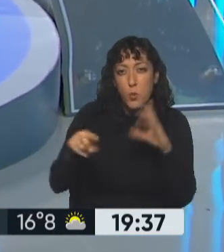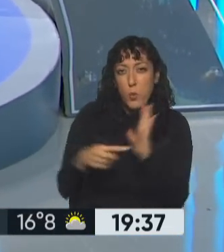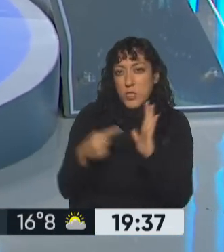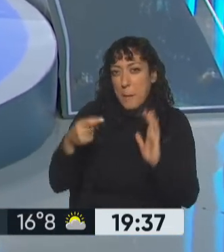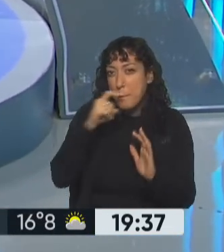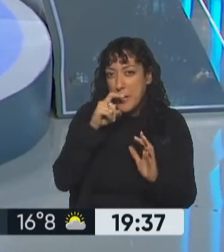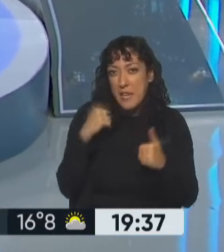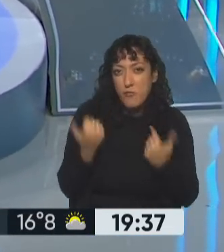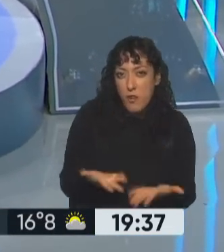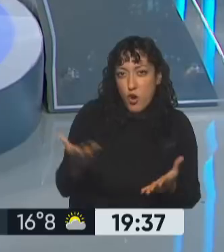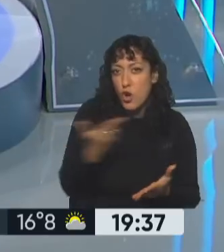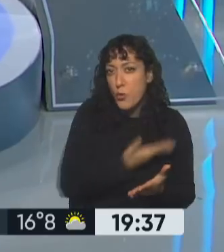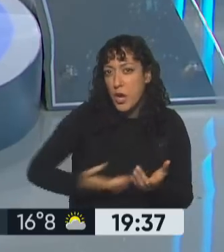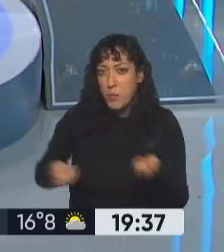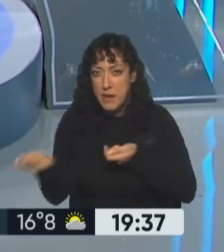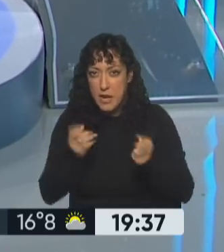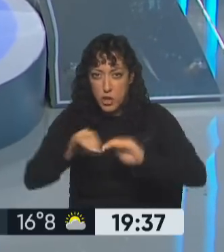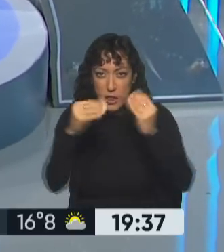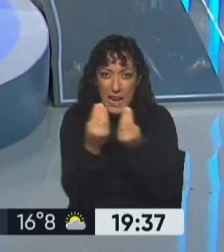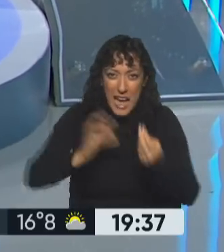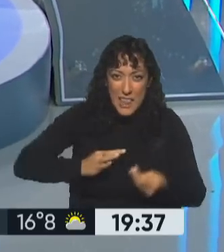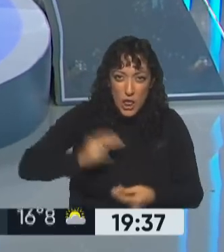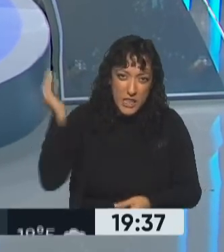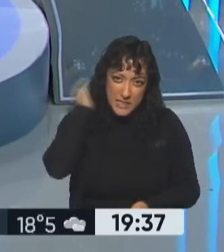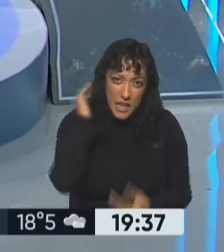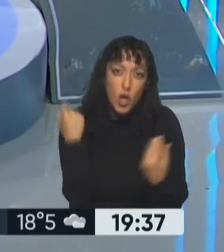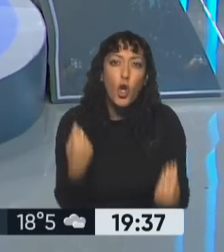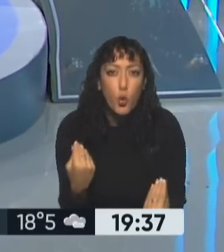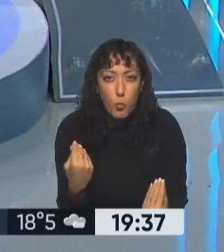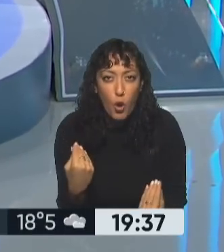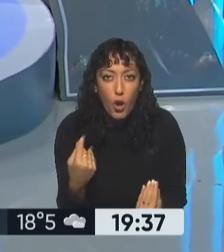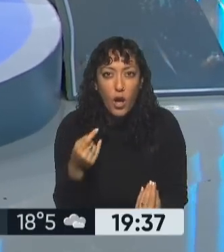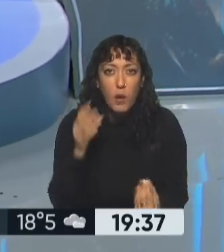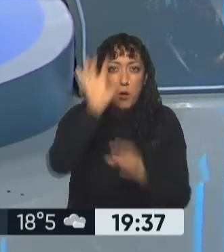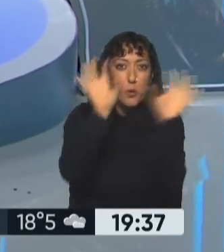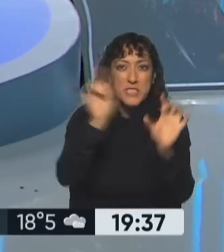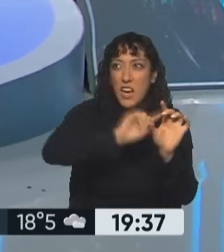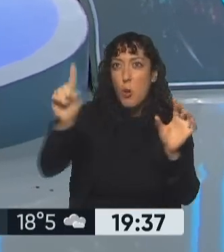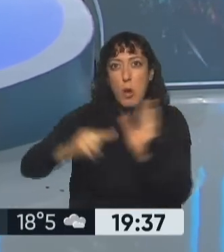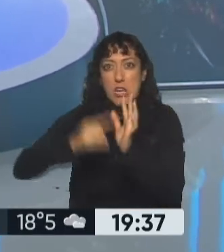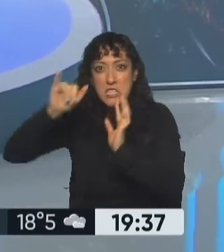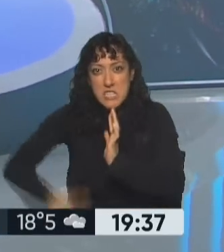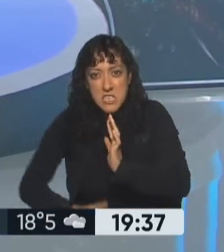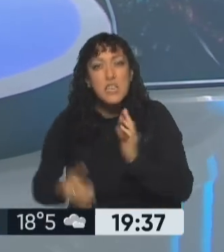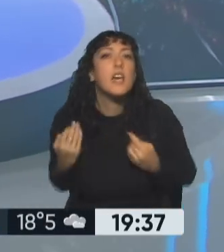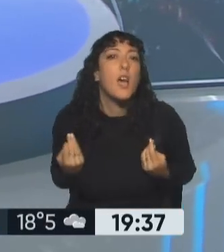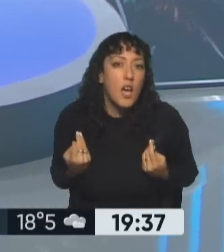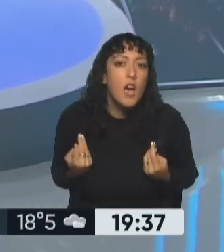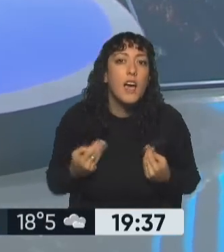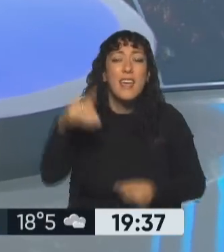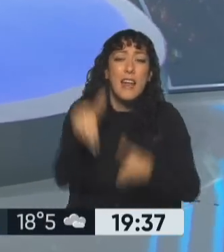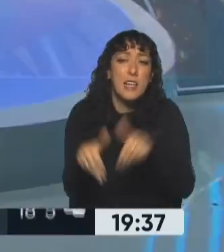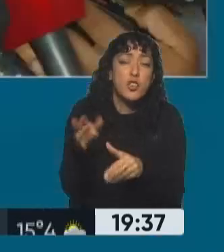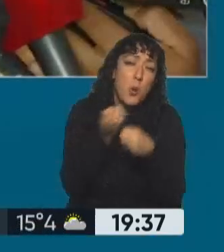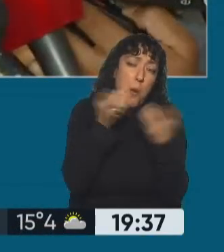¿no? Sí. Pero fíjate, 16. Horacio, ¿cómo se entiende eso? Fíjate que esto abre la puerta a que cualquier elección se puede